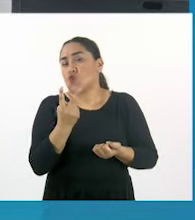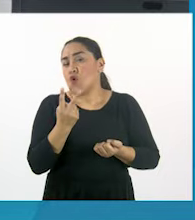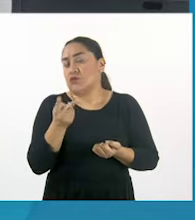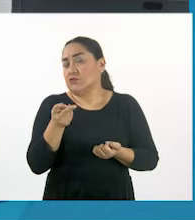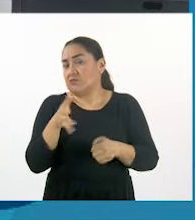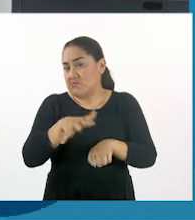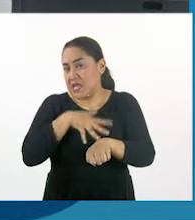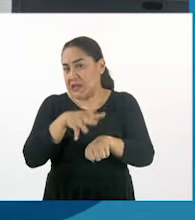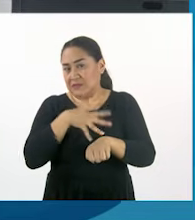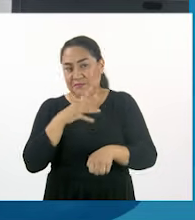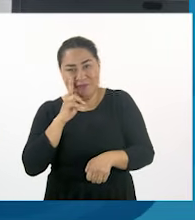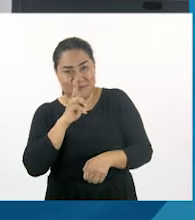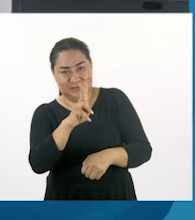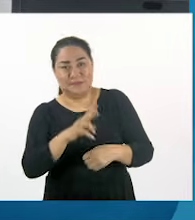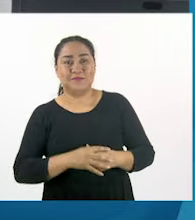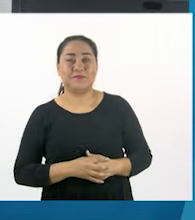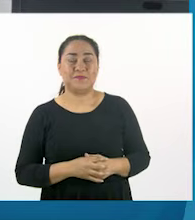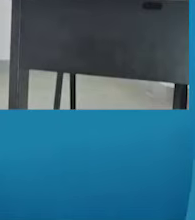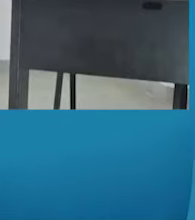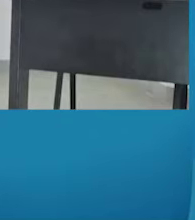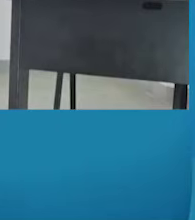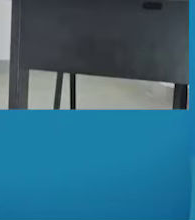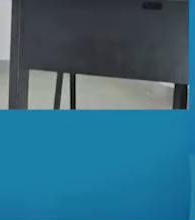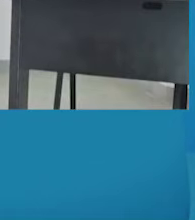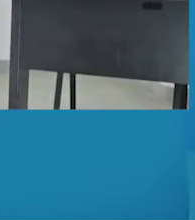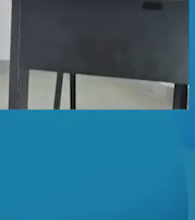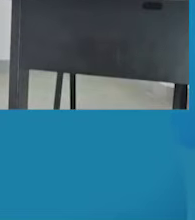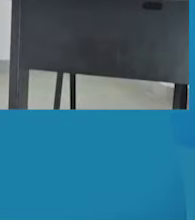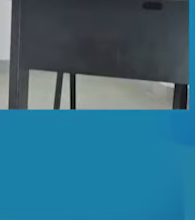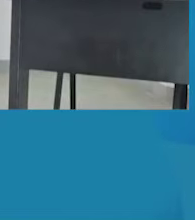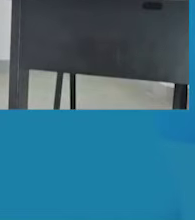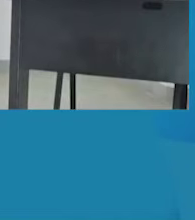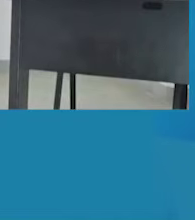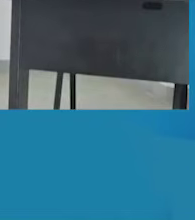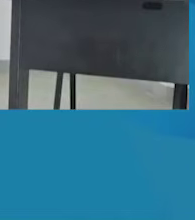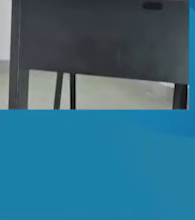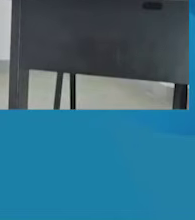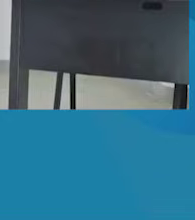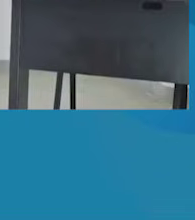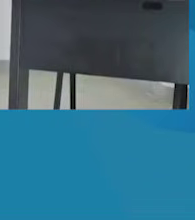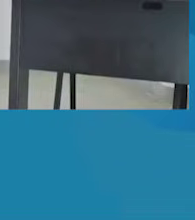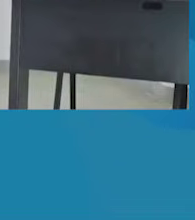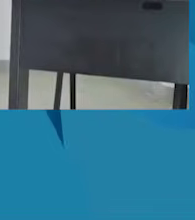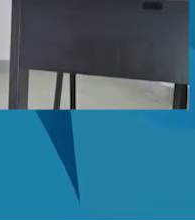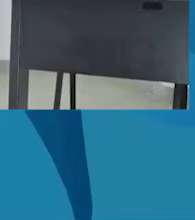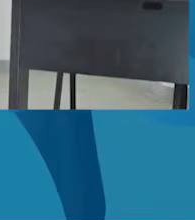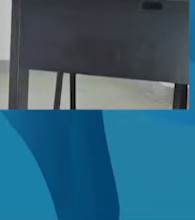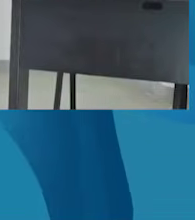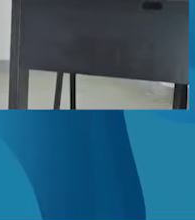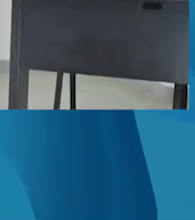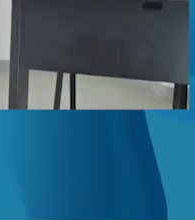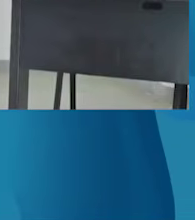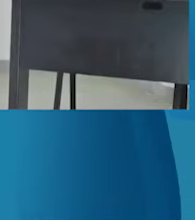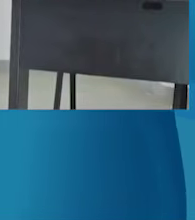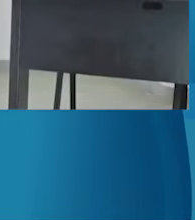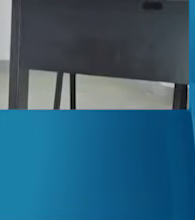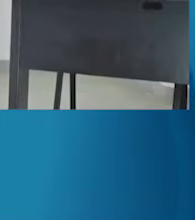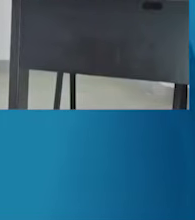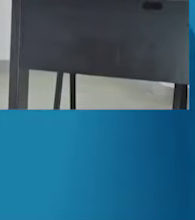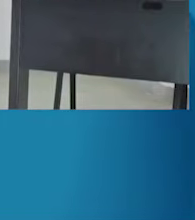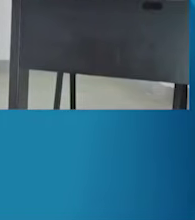Uno, dos, tres, cuatro, cinco,